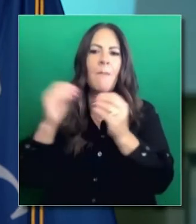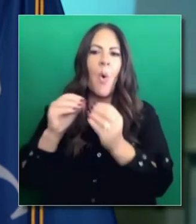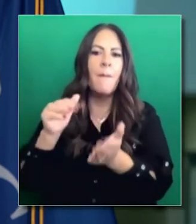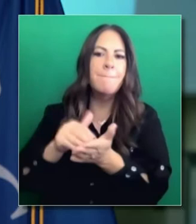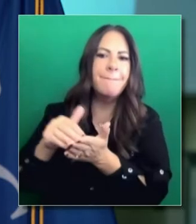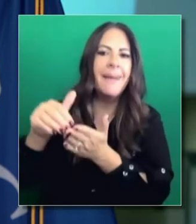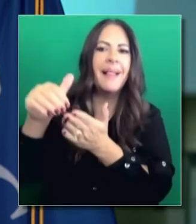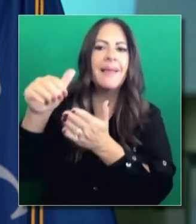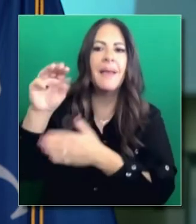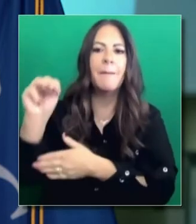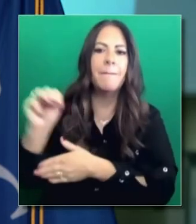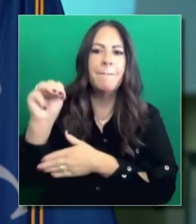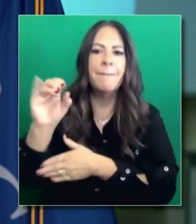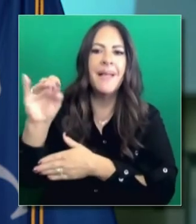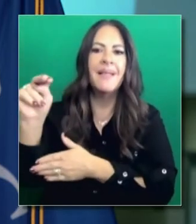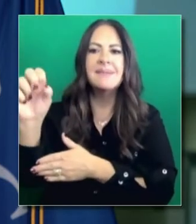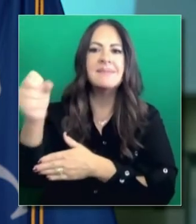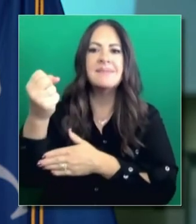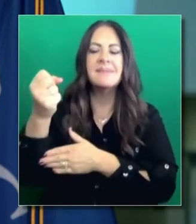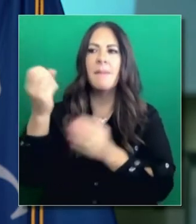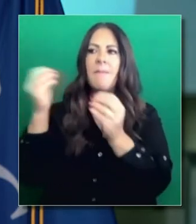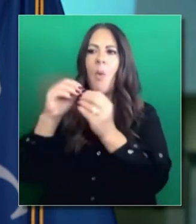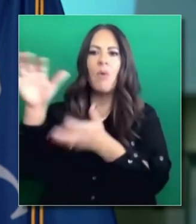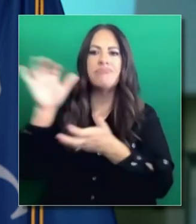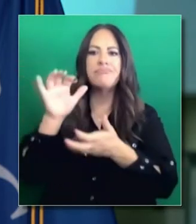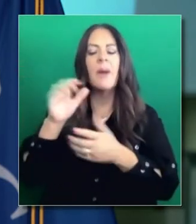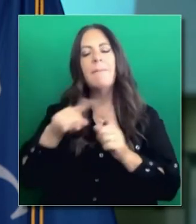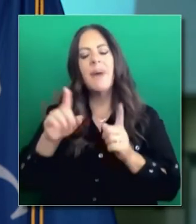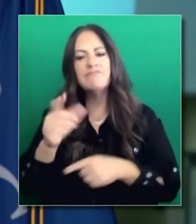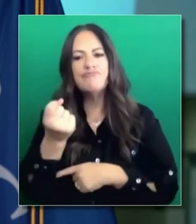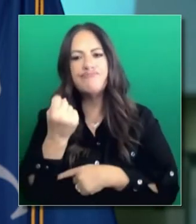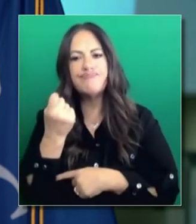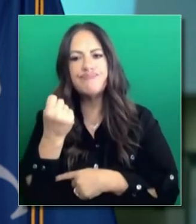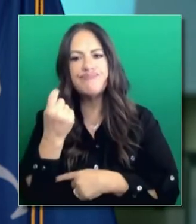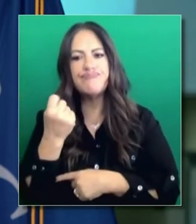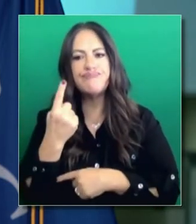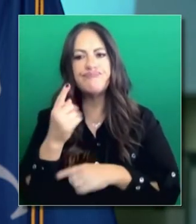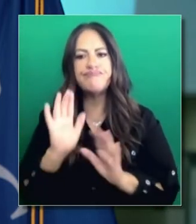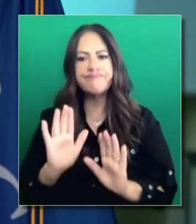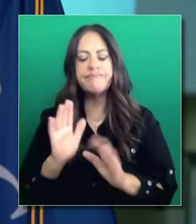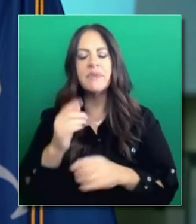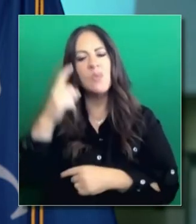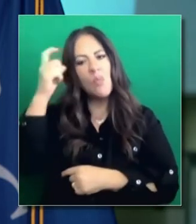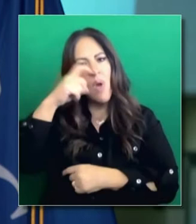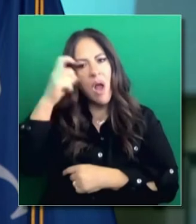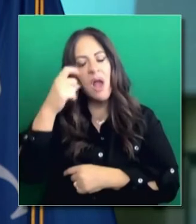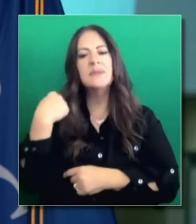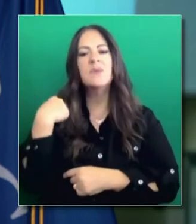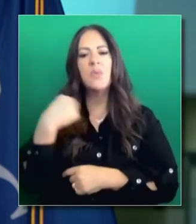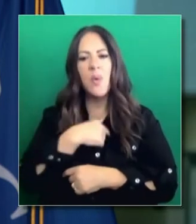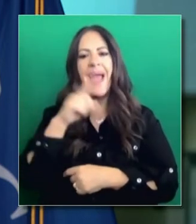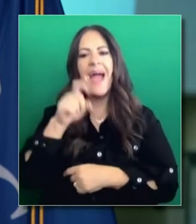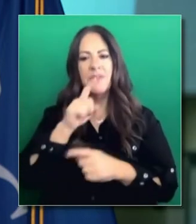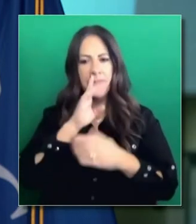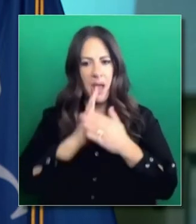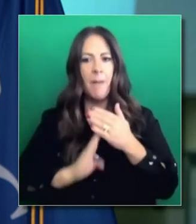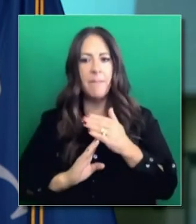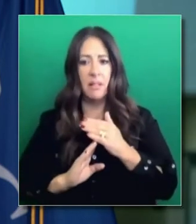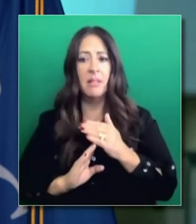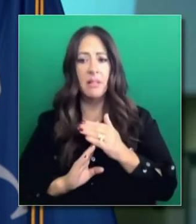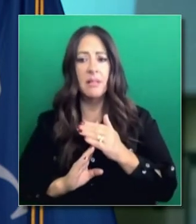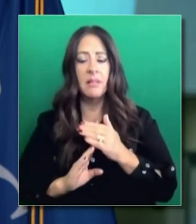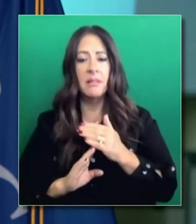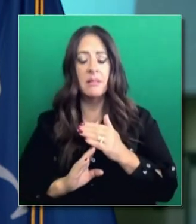administrar, pero en esta etapa realmente pienso que es prudente ser más